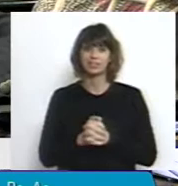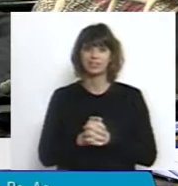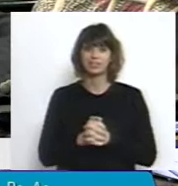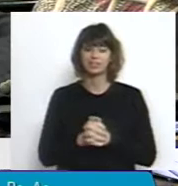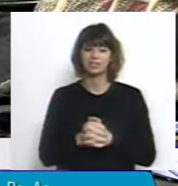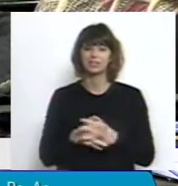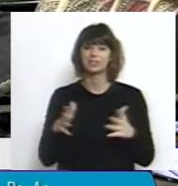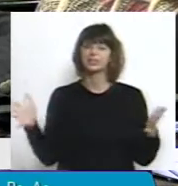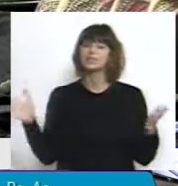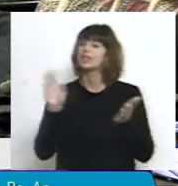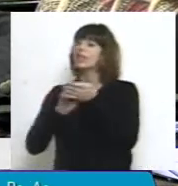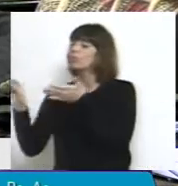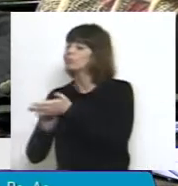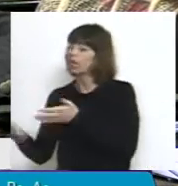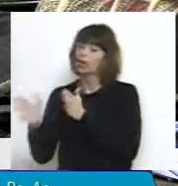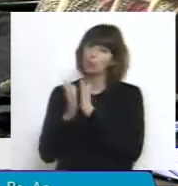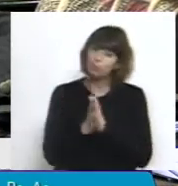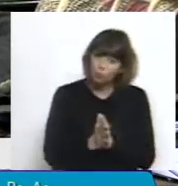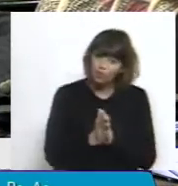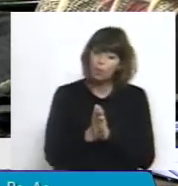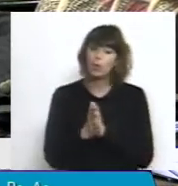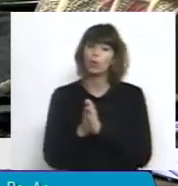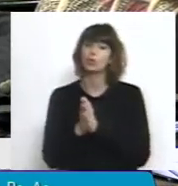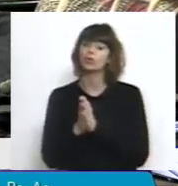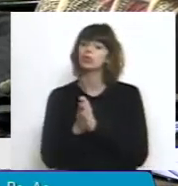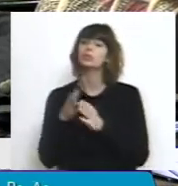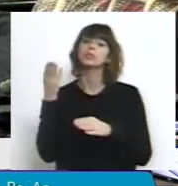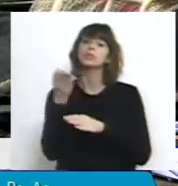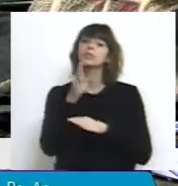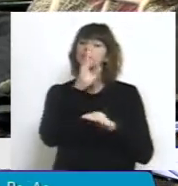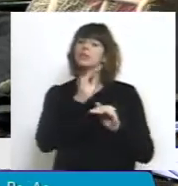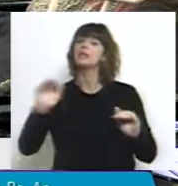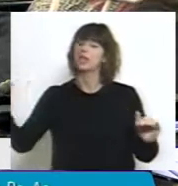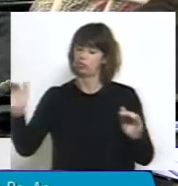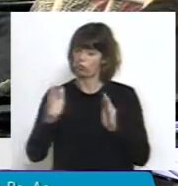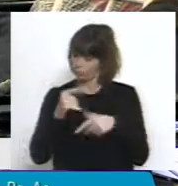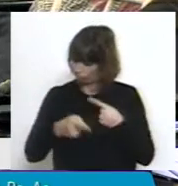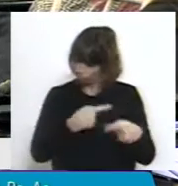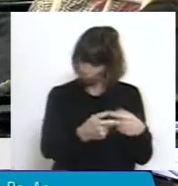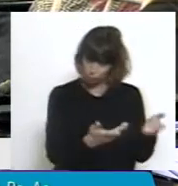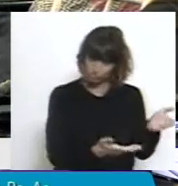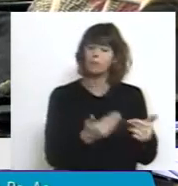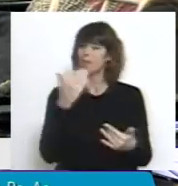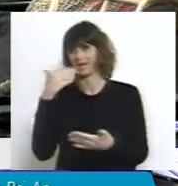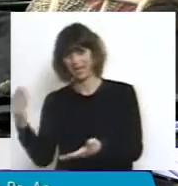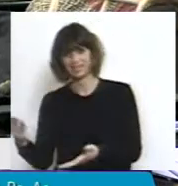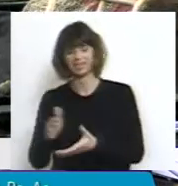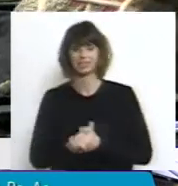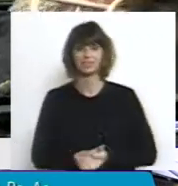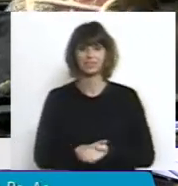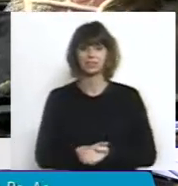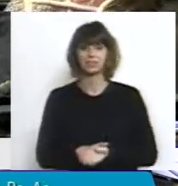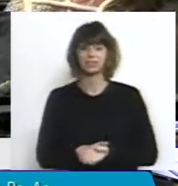Señores diputados, por favor, les voy a solicitar silencio. Continúe, diputado. Gracias. Como bien lo